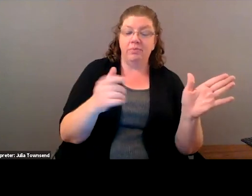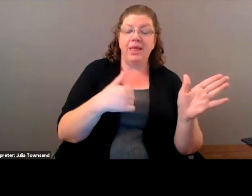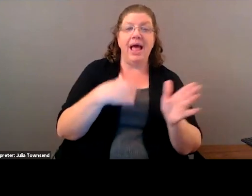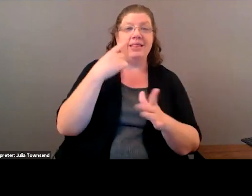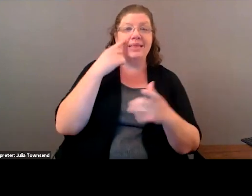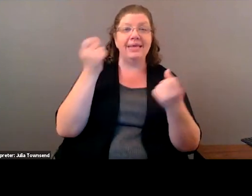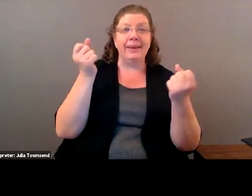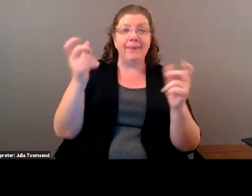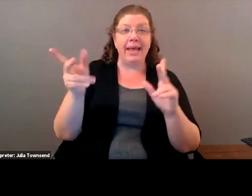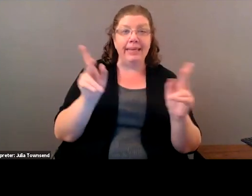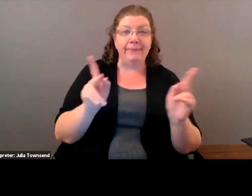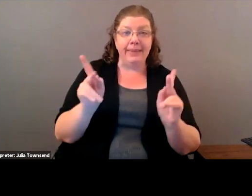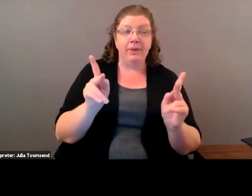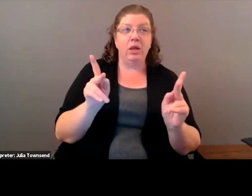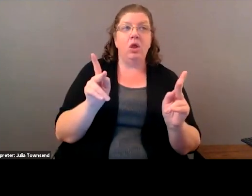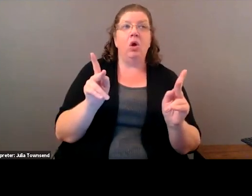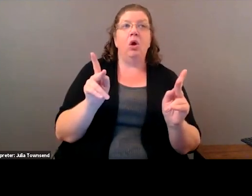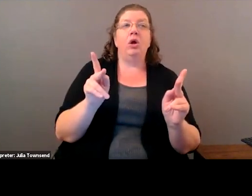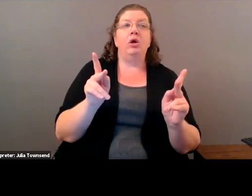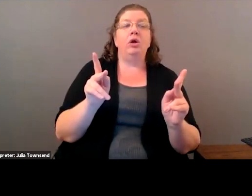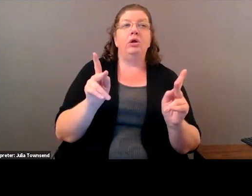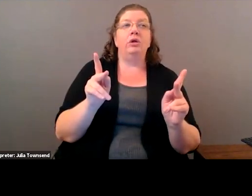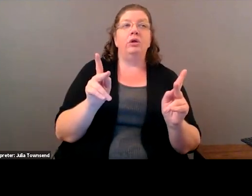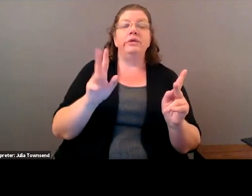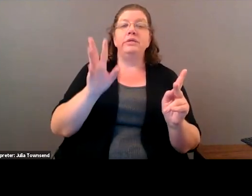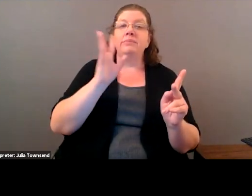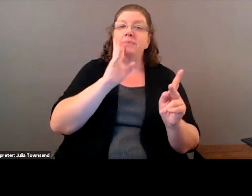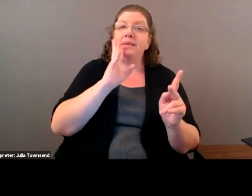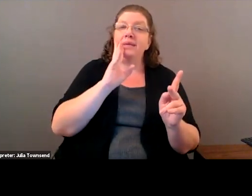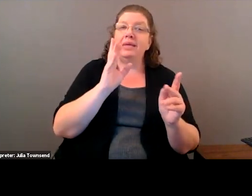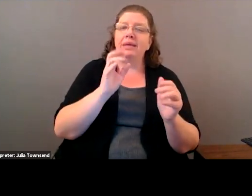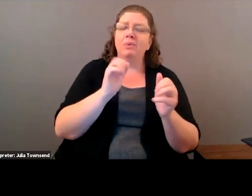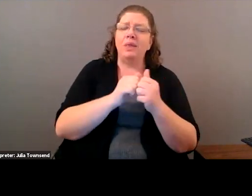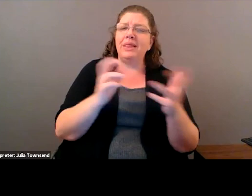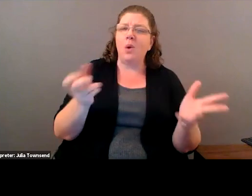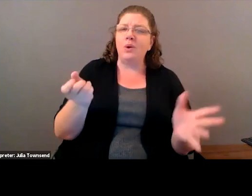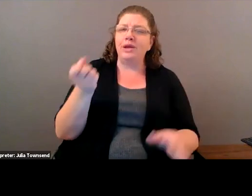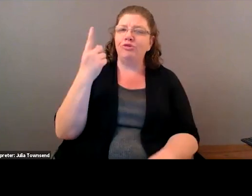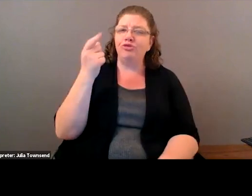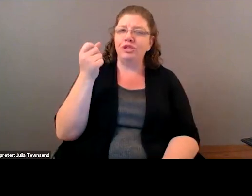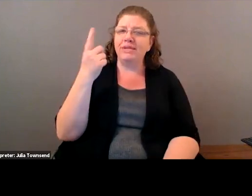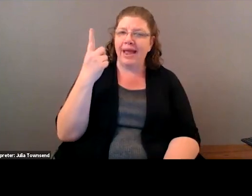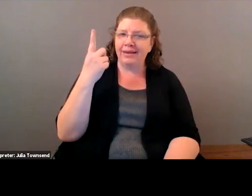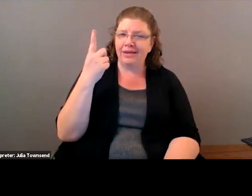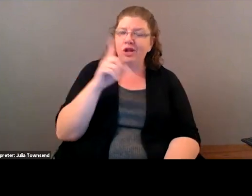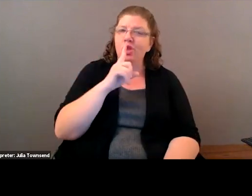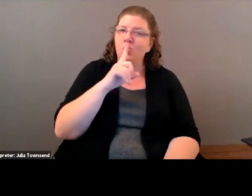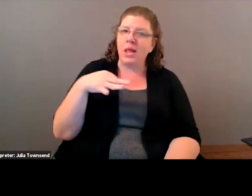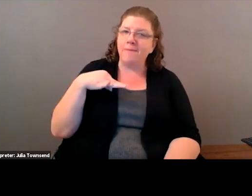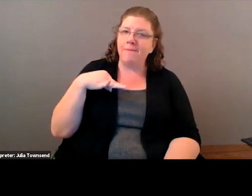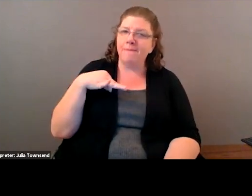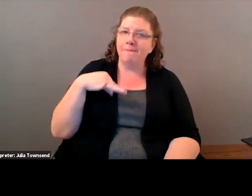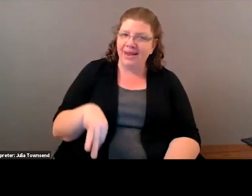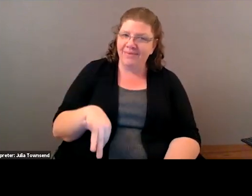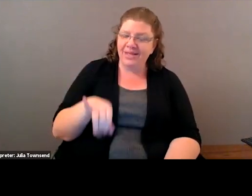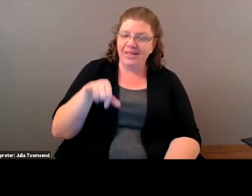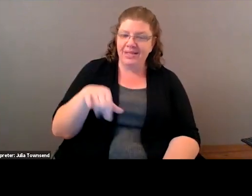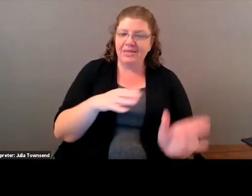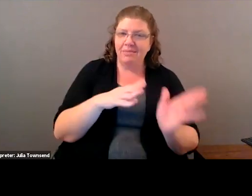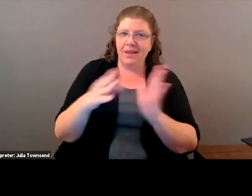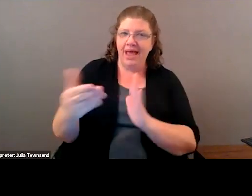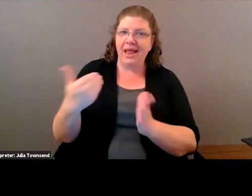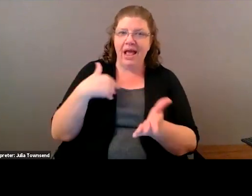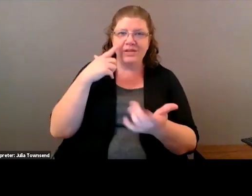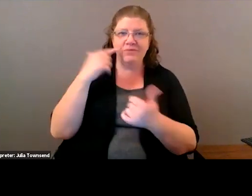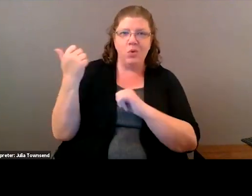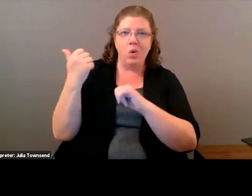sin darse cuenta de todos los beneficios para todos los alumnos que tiene este plan.